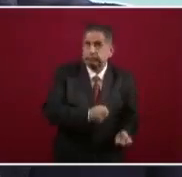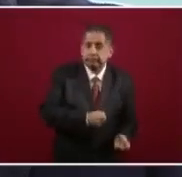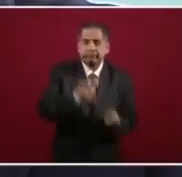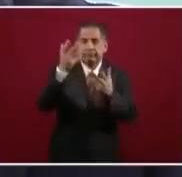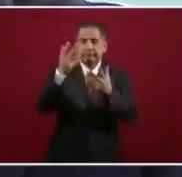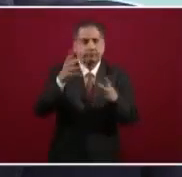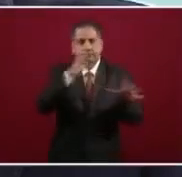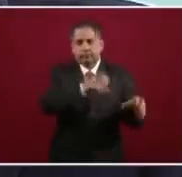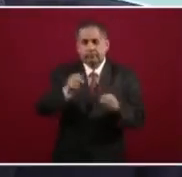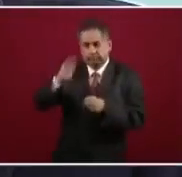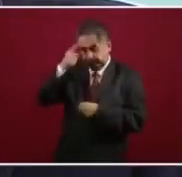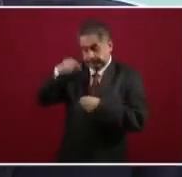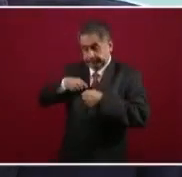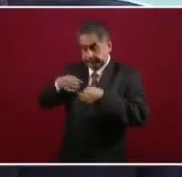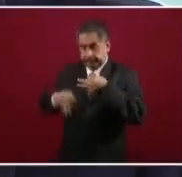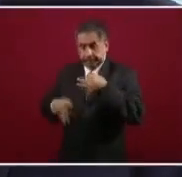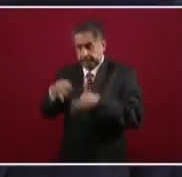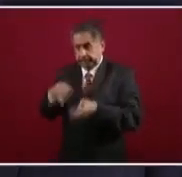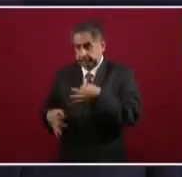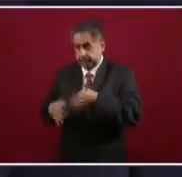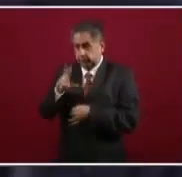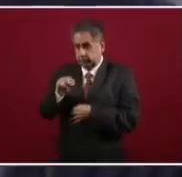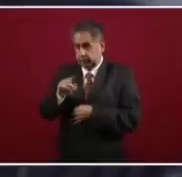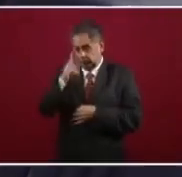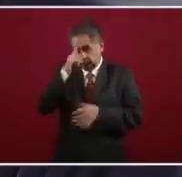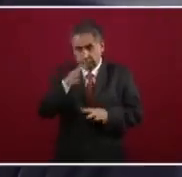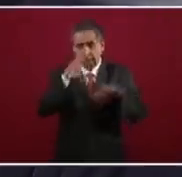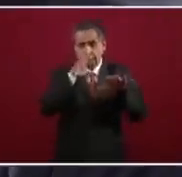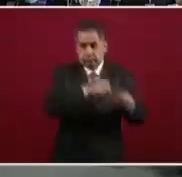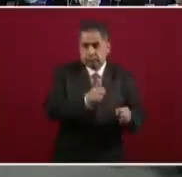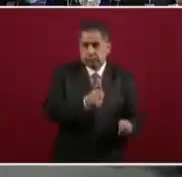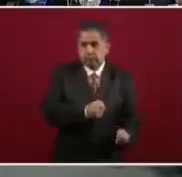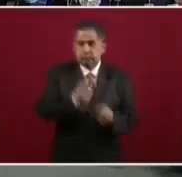exclusivamente con fines de extradición